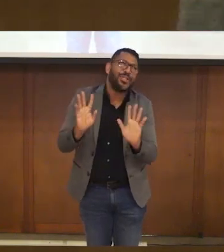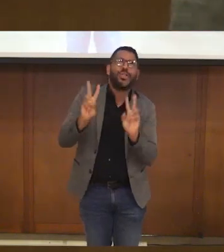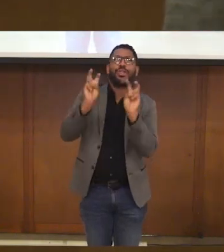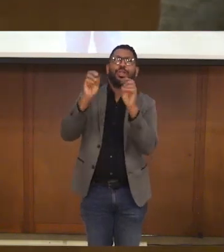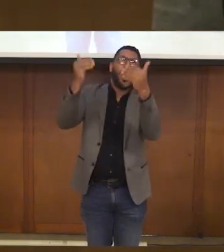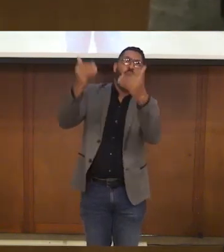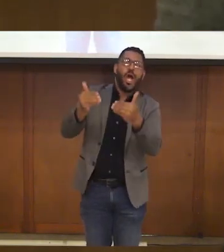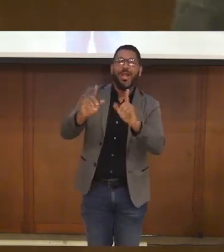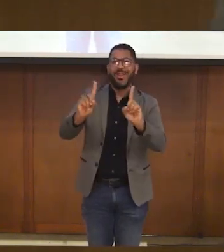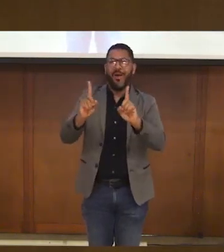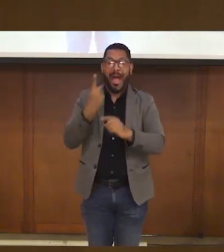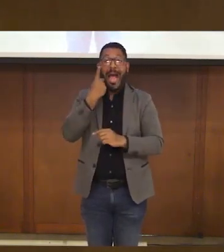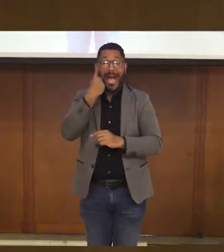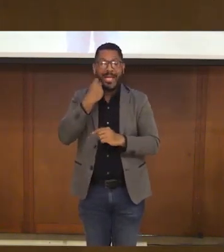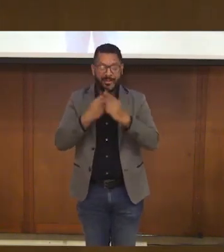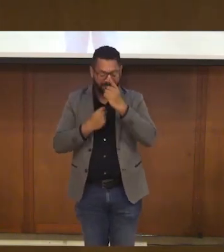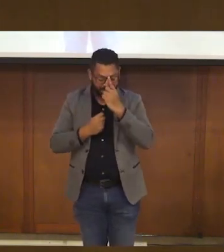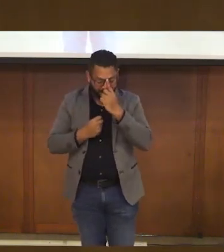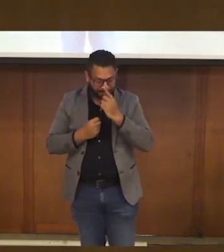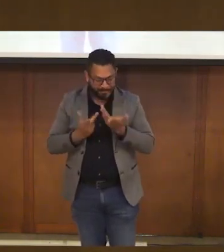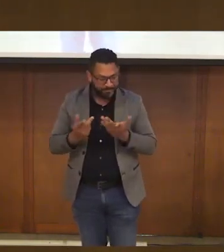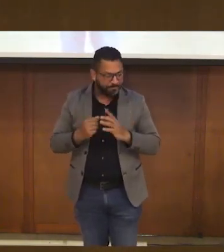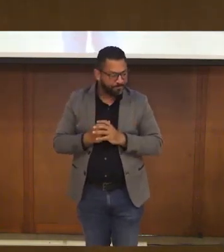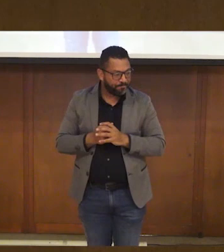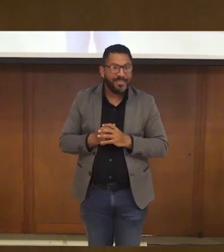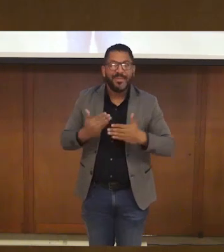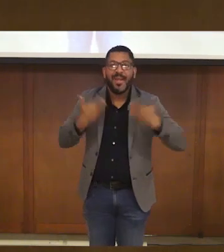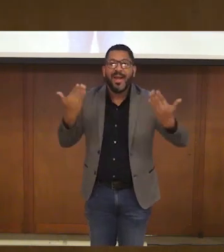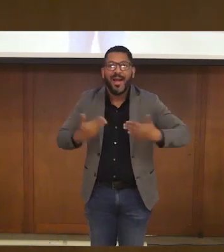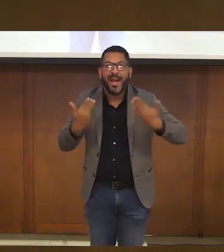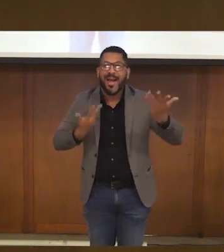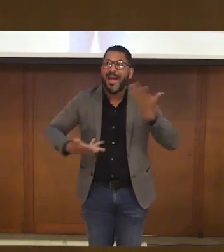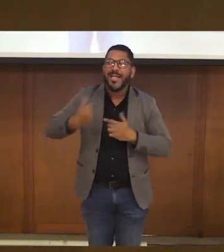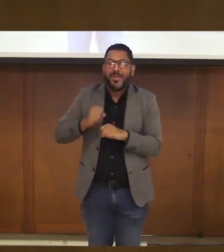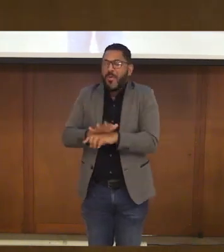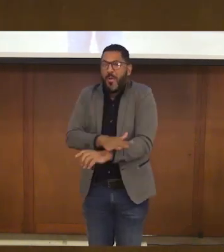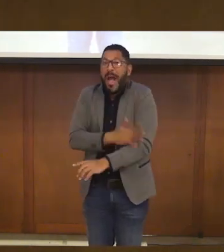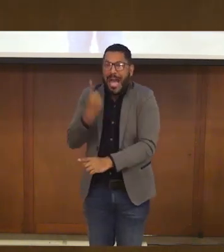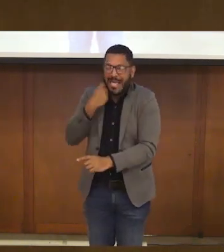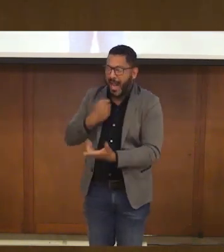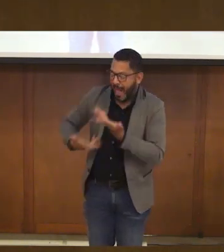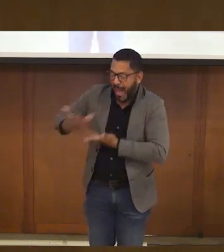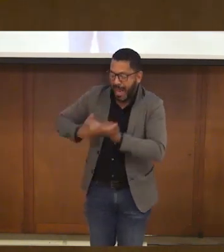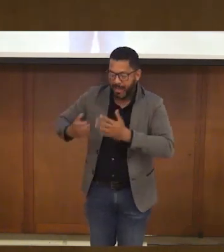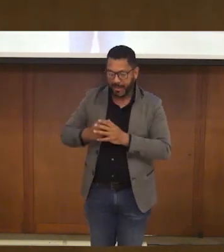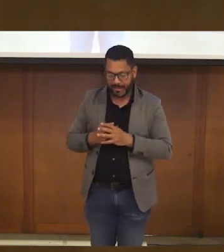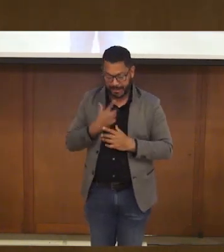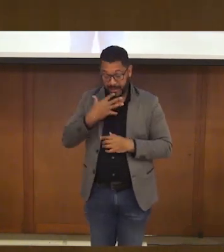porque esto no es una limitación. Ayer yo en medio de la alegría y de la emoción yo